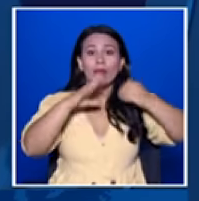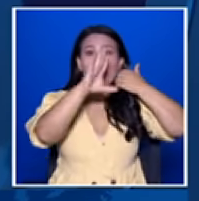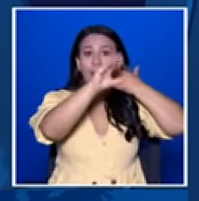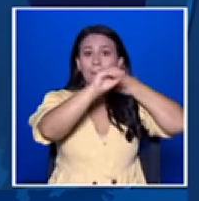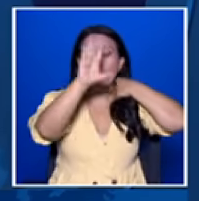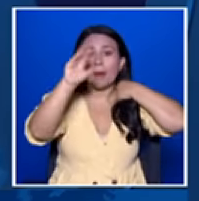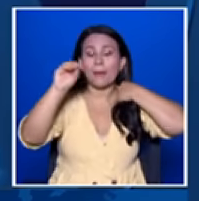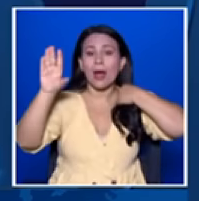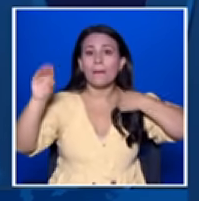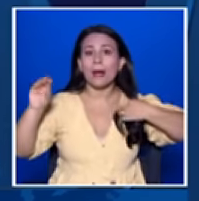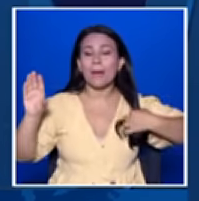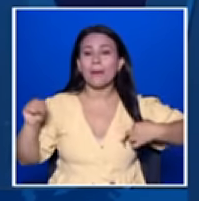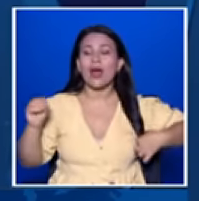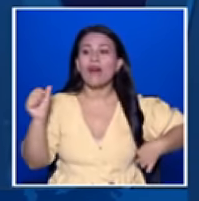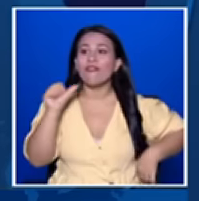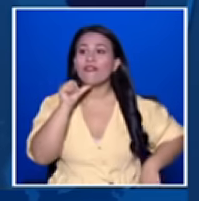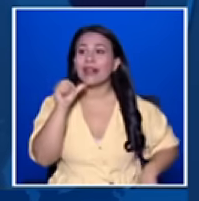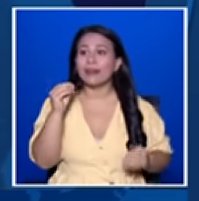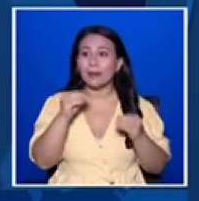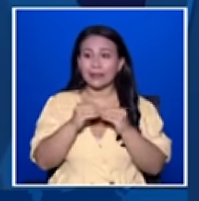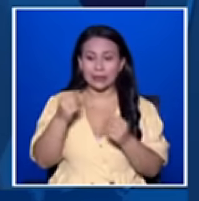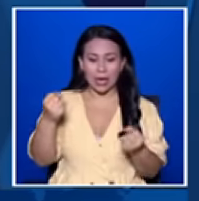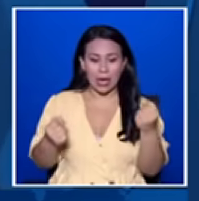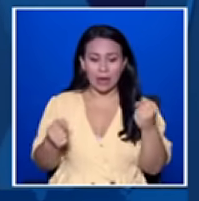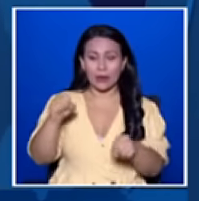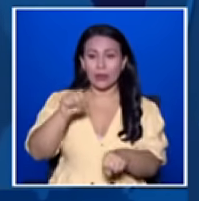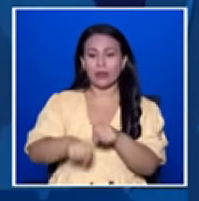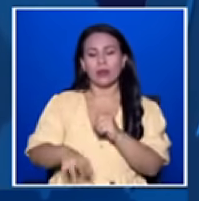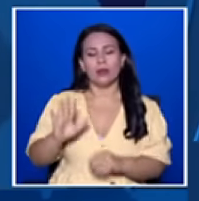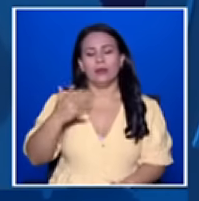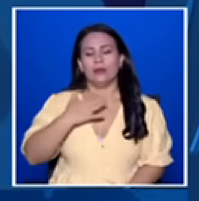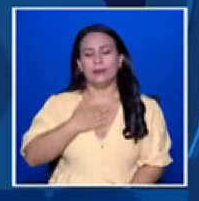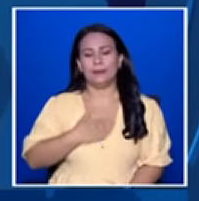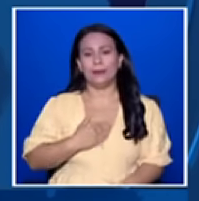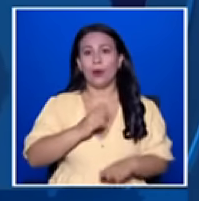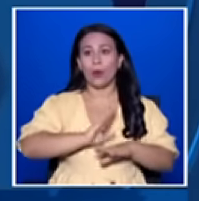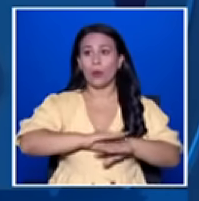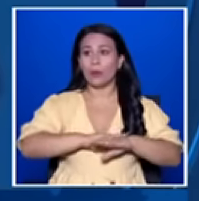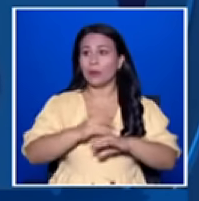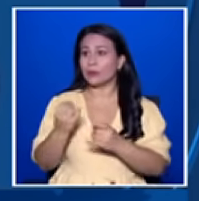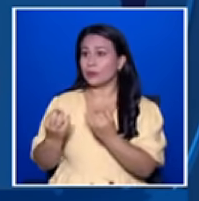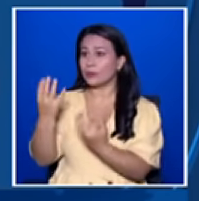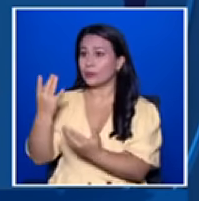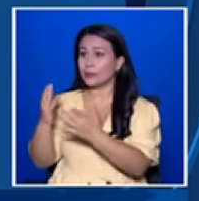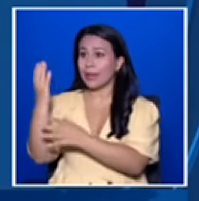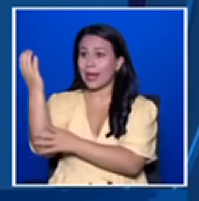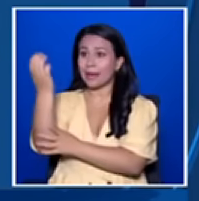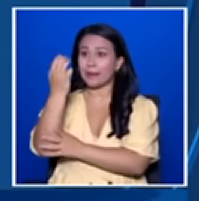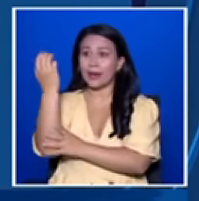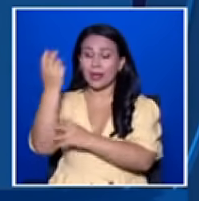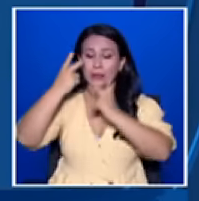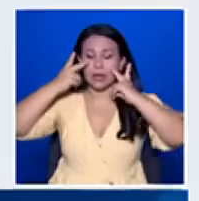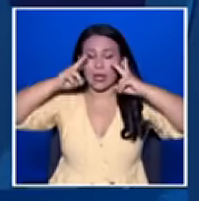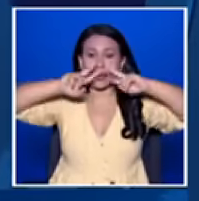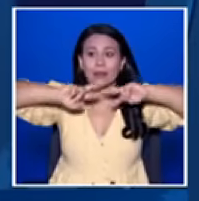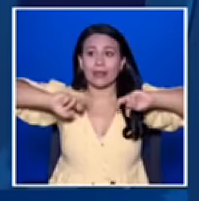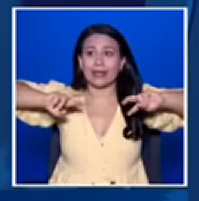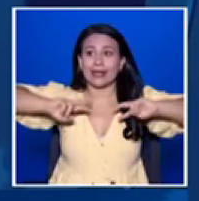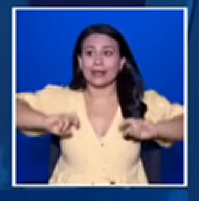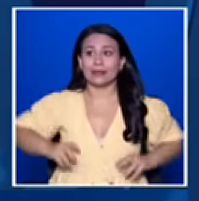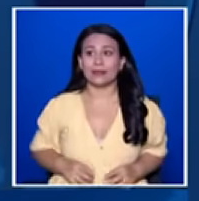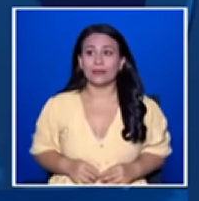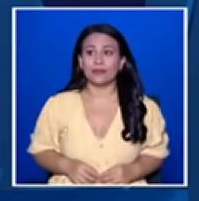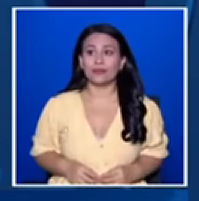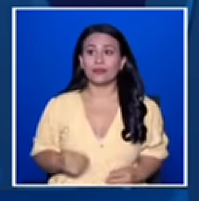minutos después y no se reportaron vehículos afectados, por fortuna. Las causas que originaron la emergencia ya están en investigación, mientras que